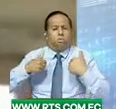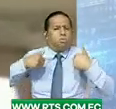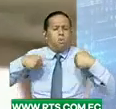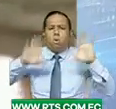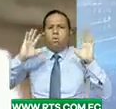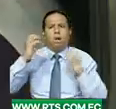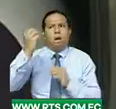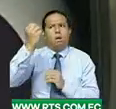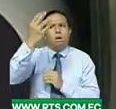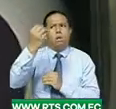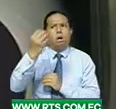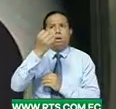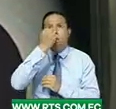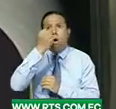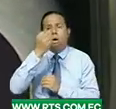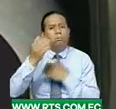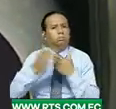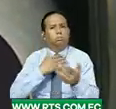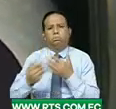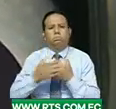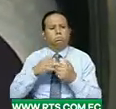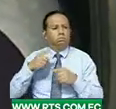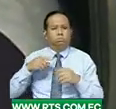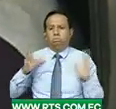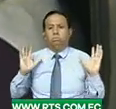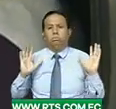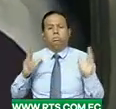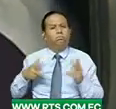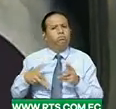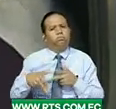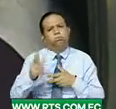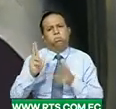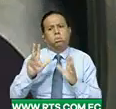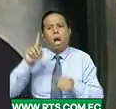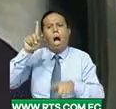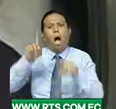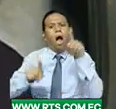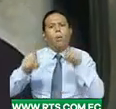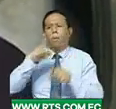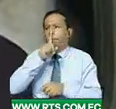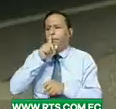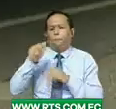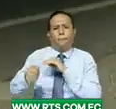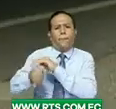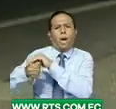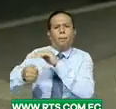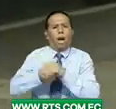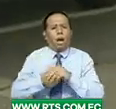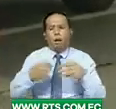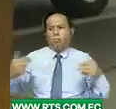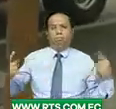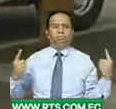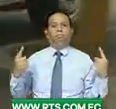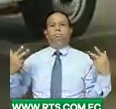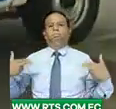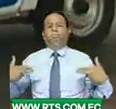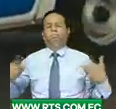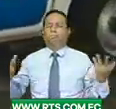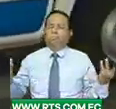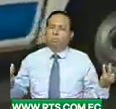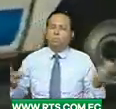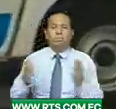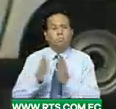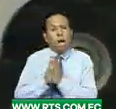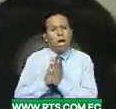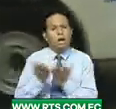de vehículos, puede la tendencia de que alguno de estos personajes esté escondido y nos atraquen. Por ello, requieren que las